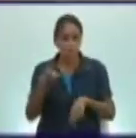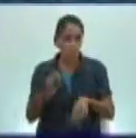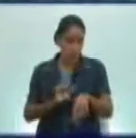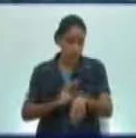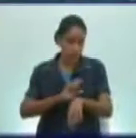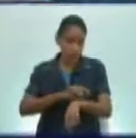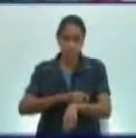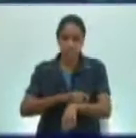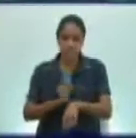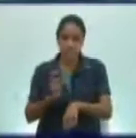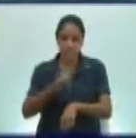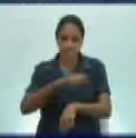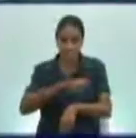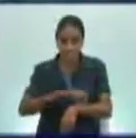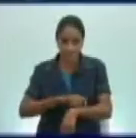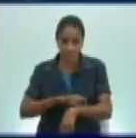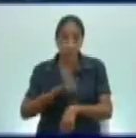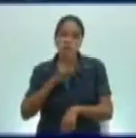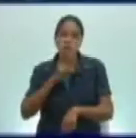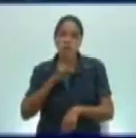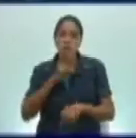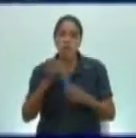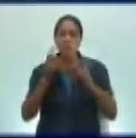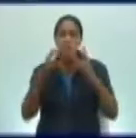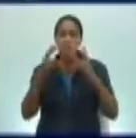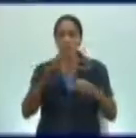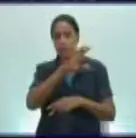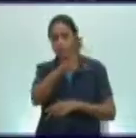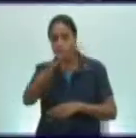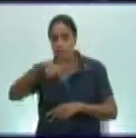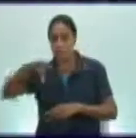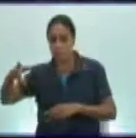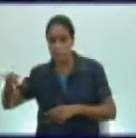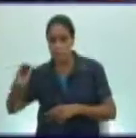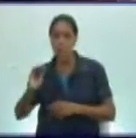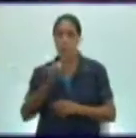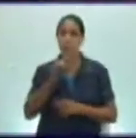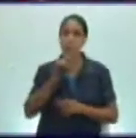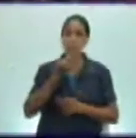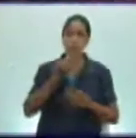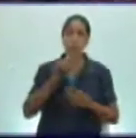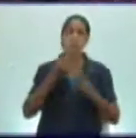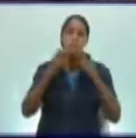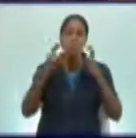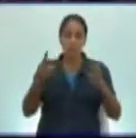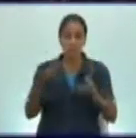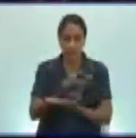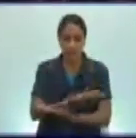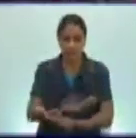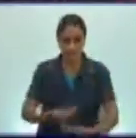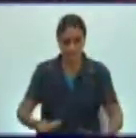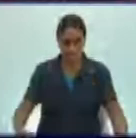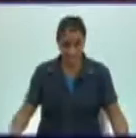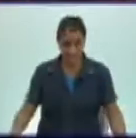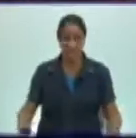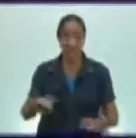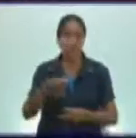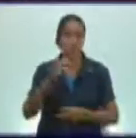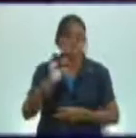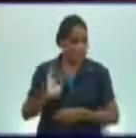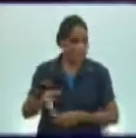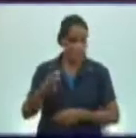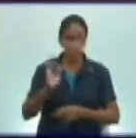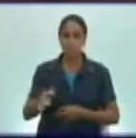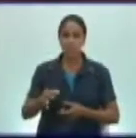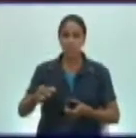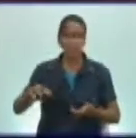de sangre, como en el mar. Y también en la tierra. Eso sí, siempre en